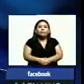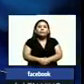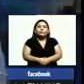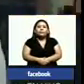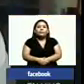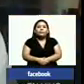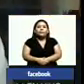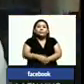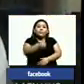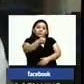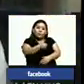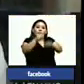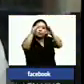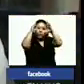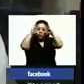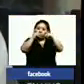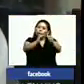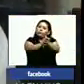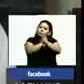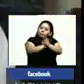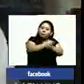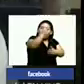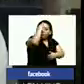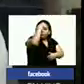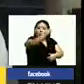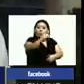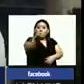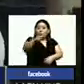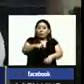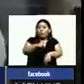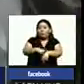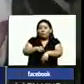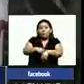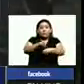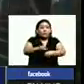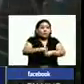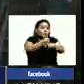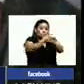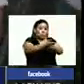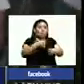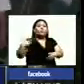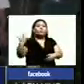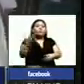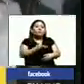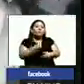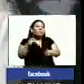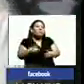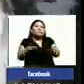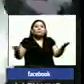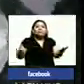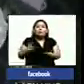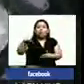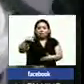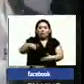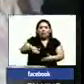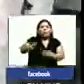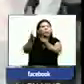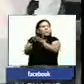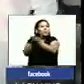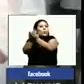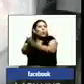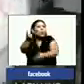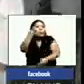Muy buenas noches Es un gusto Saludarles a esa hora Les contamos Que nosotros Nos encontramos En el Departamento De la Unión